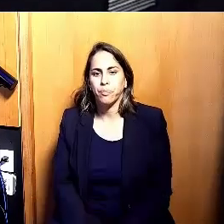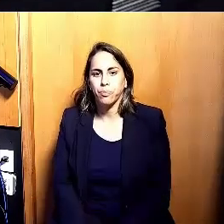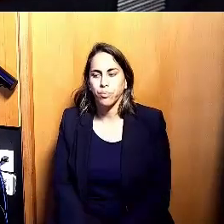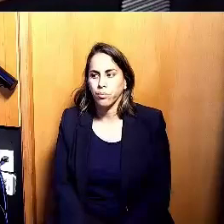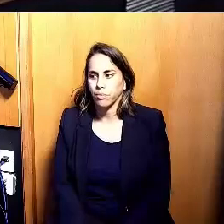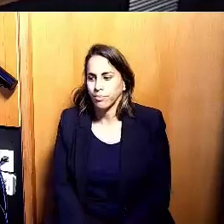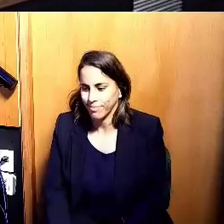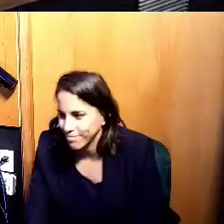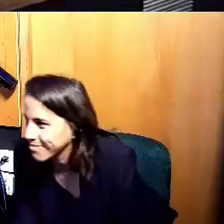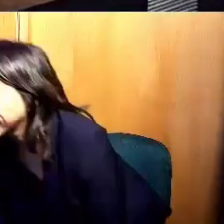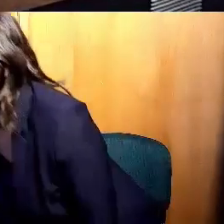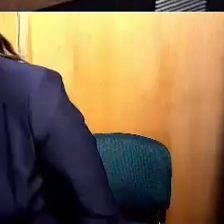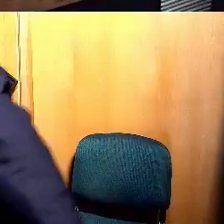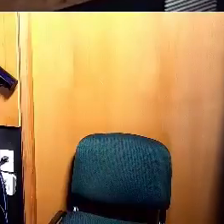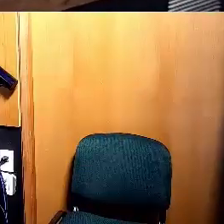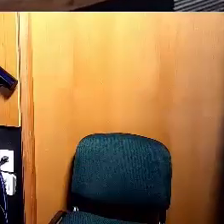Sí, está la presentación.